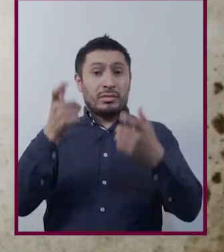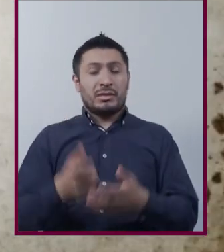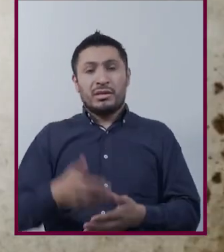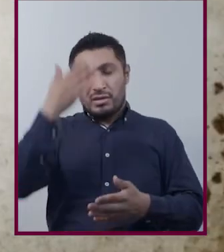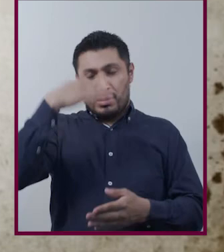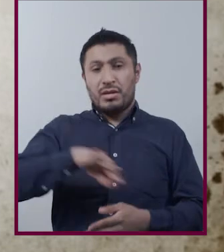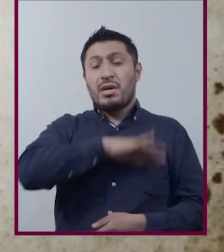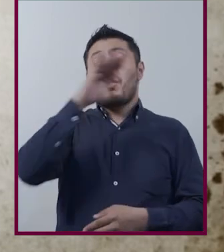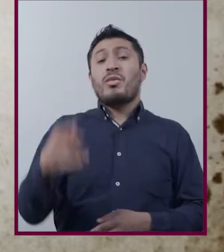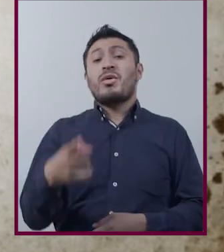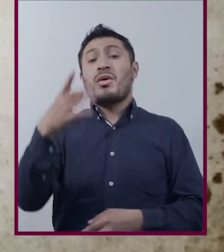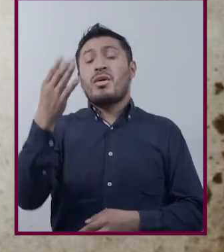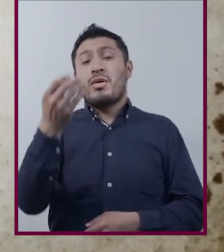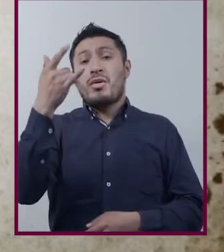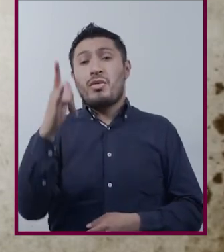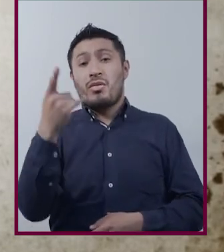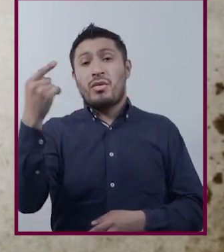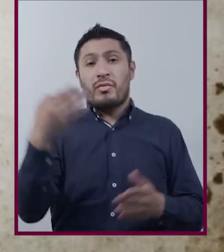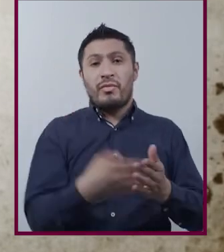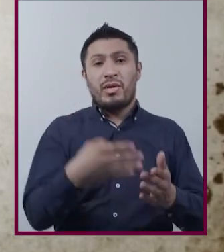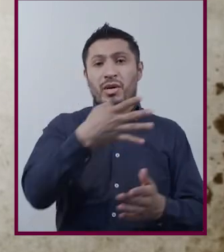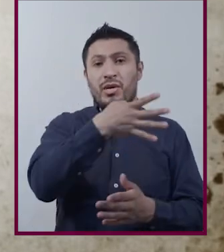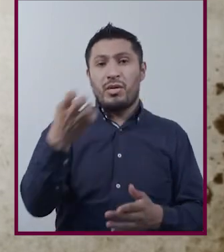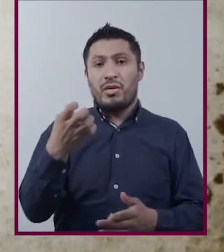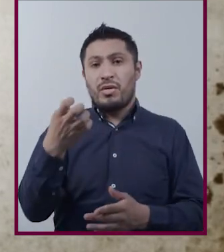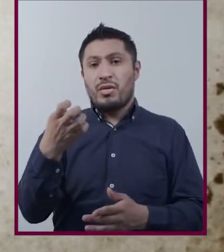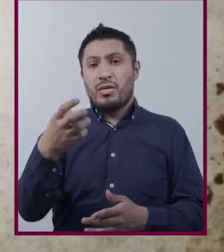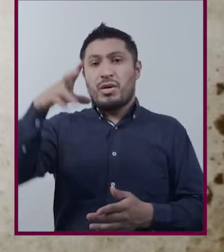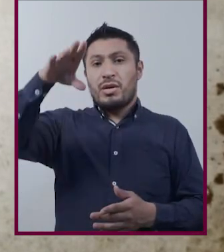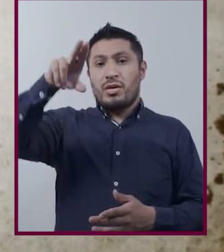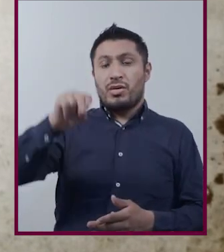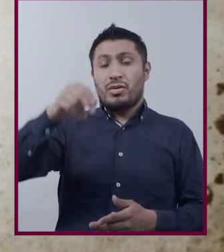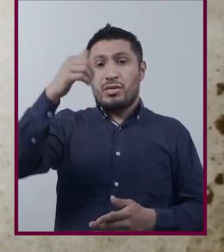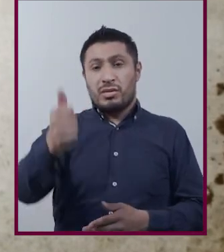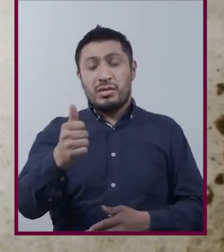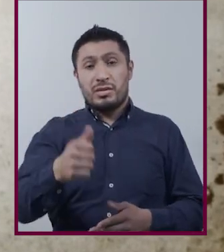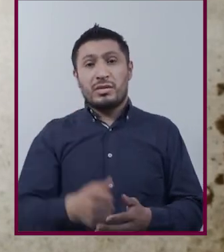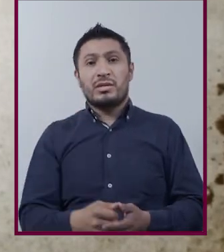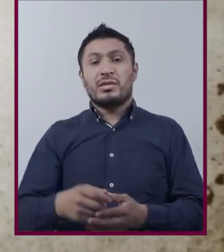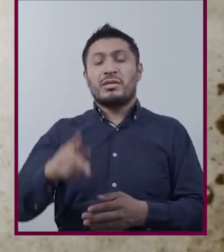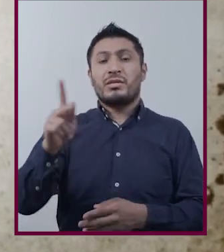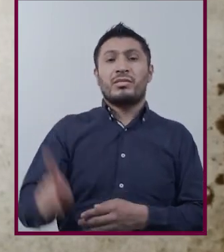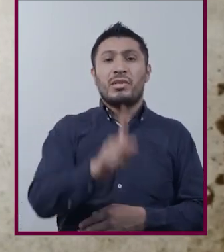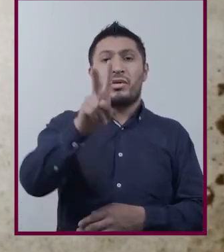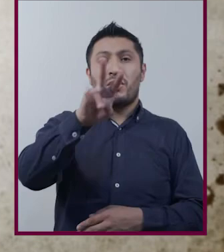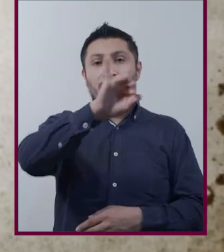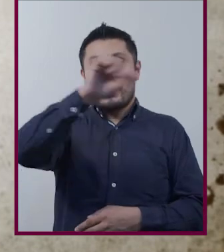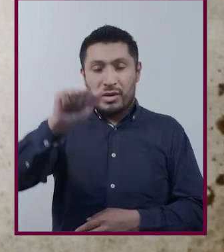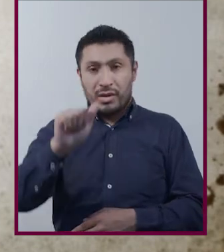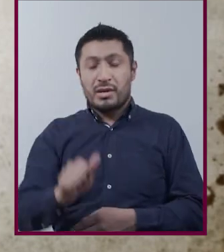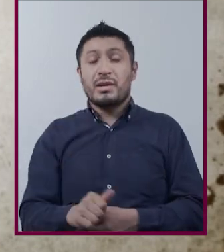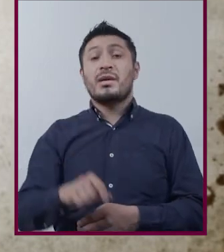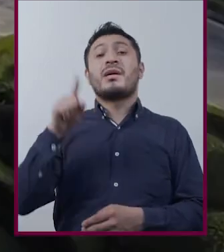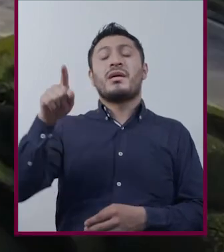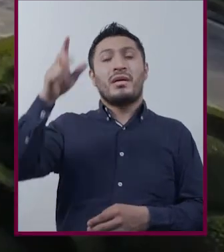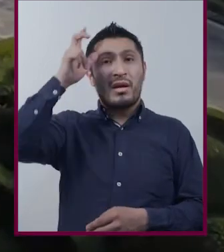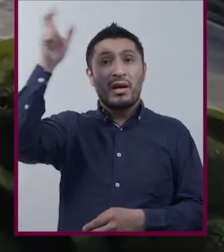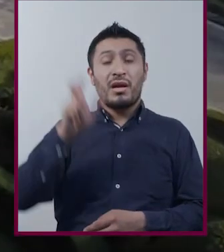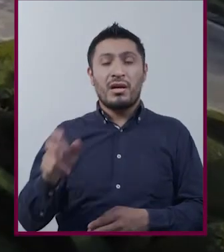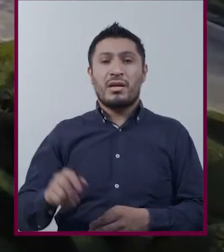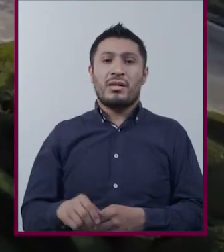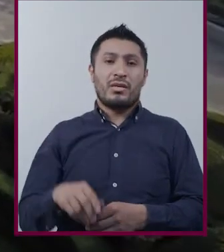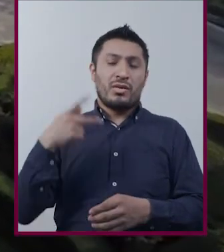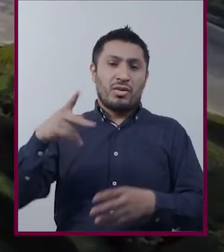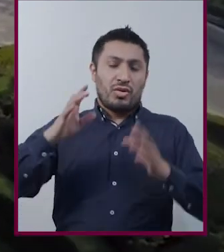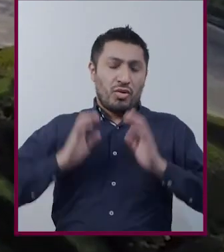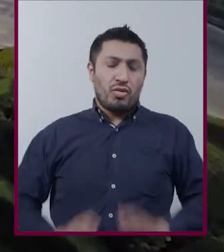que falleció el 9 de julio de 1986 en el poblado Villa de Obregón, en el estado de Hidalgo. Los restos